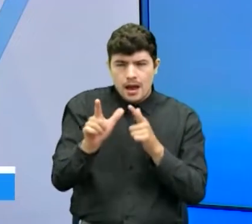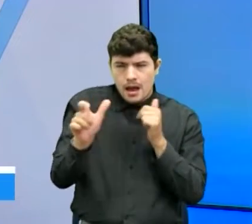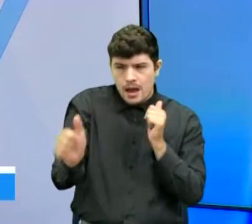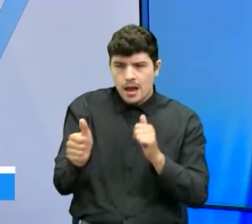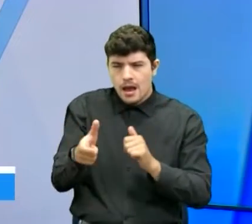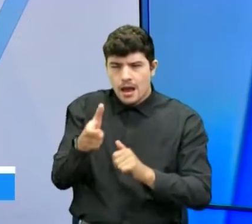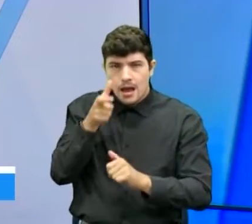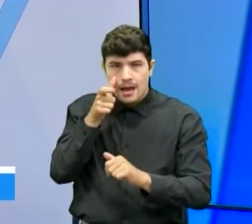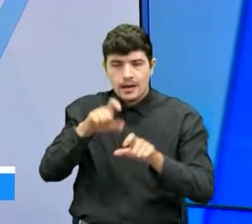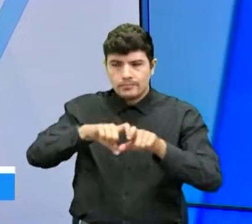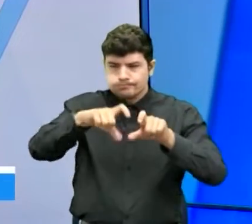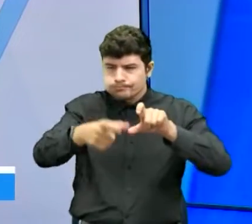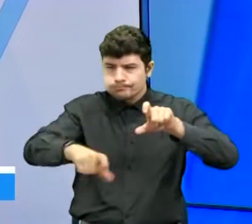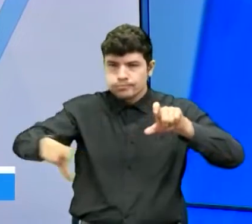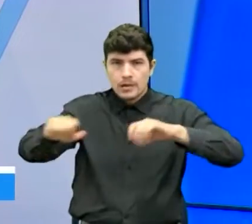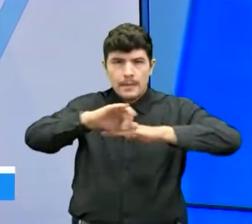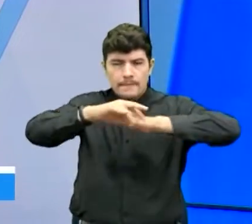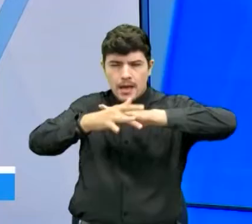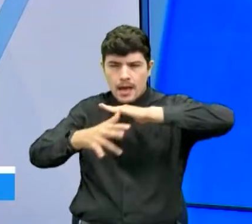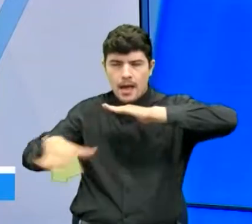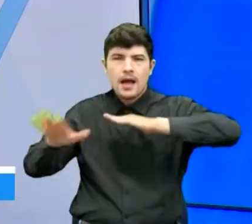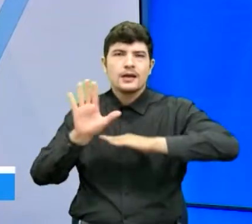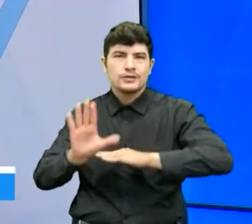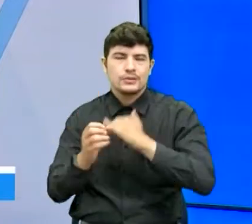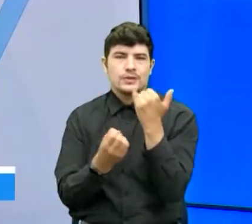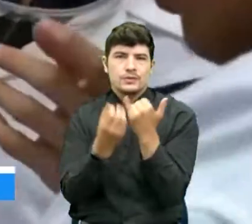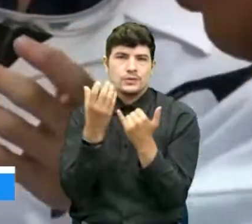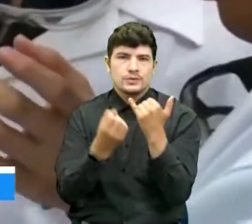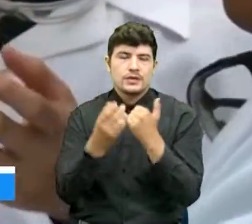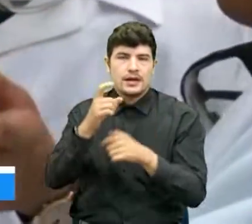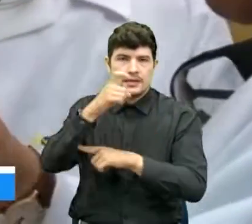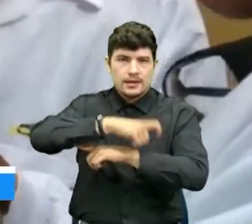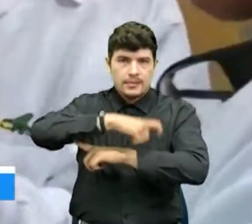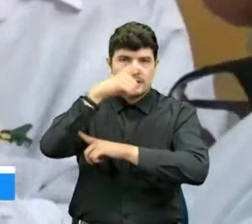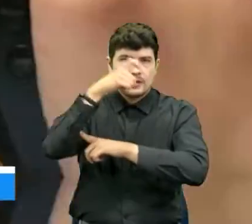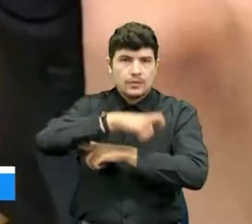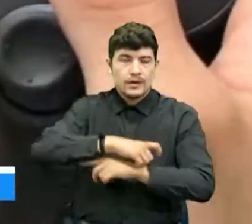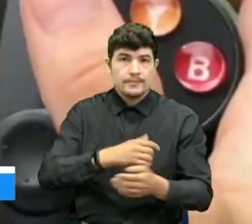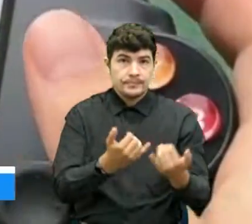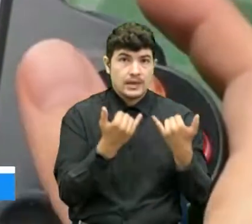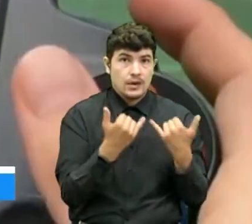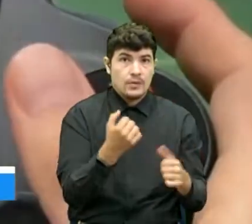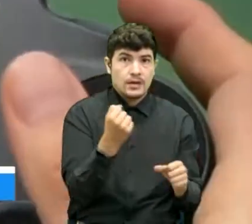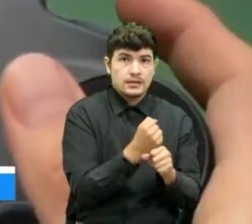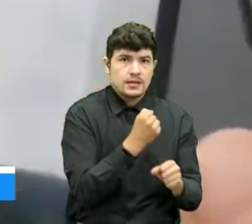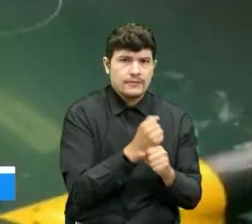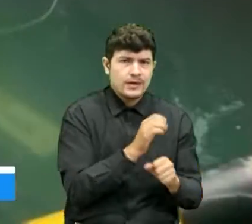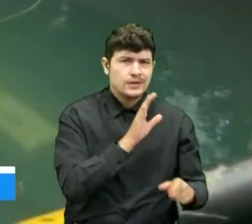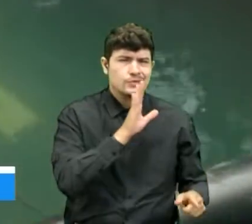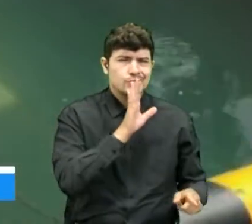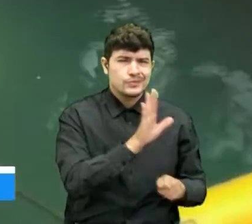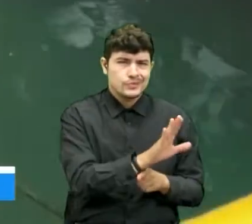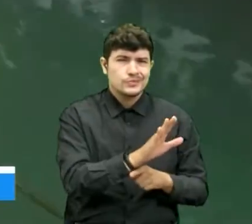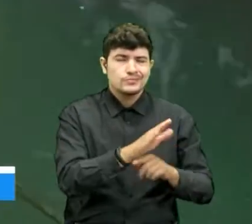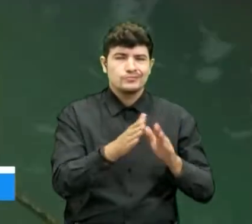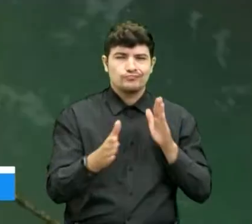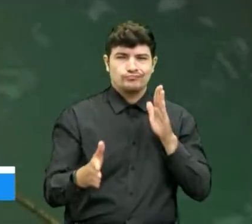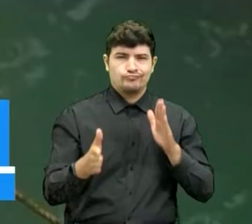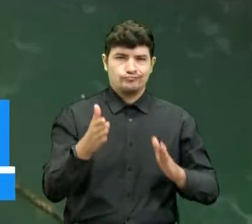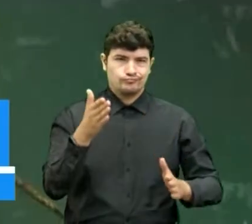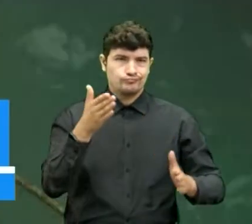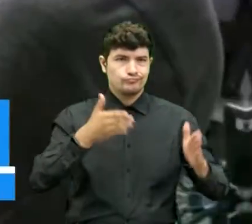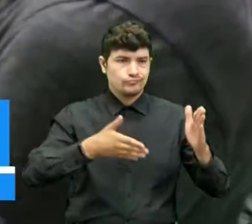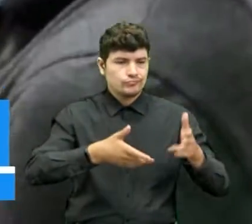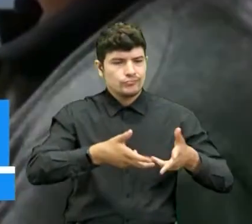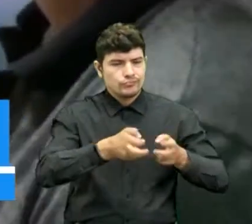las tuberías submarinas de la industria petrolera. Este trabajo que ahora hace un robot automatizado y operado de manera